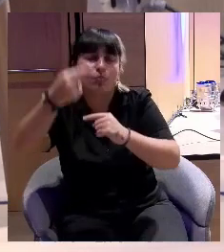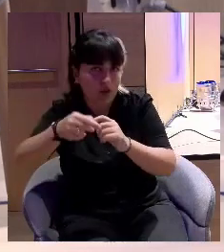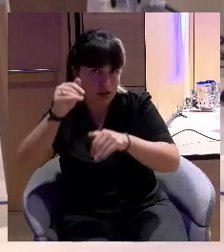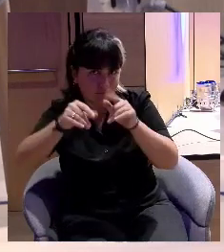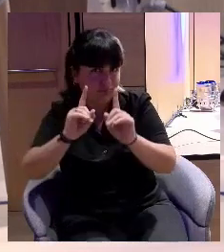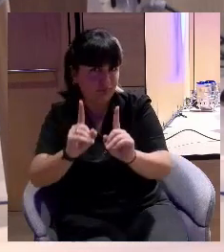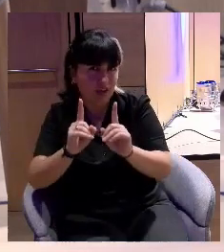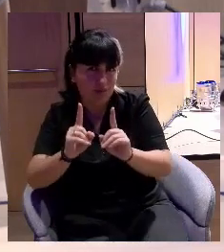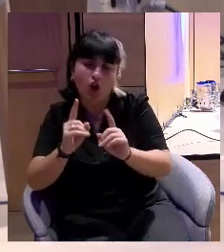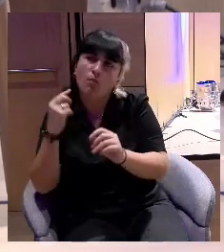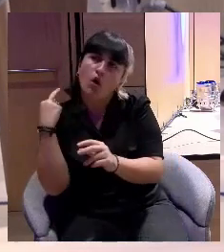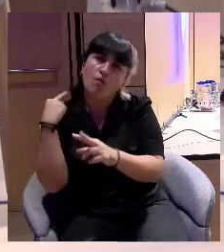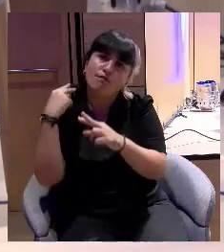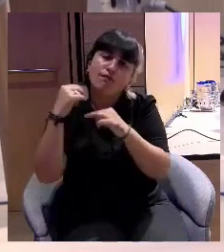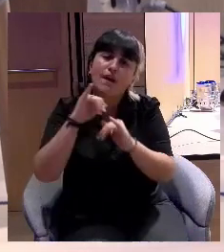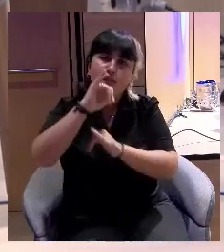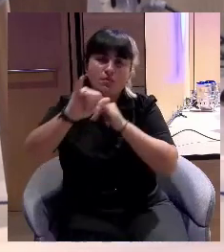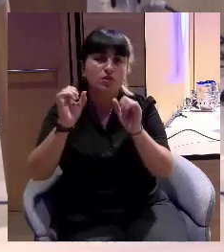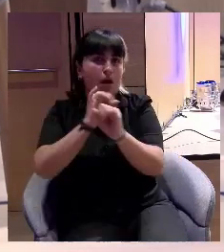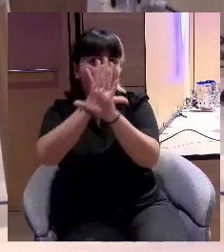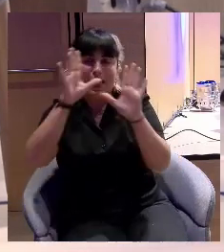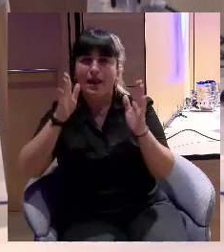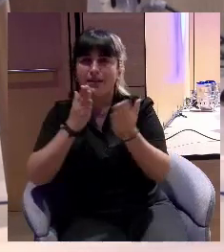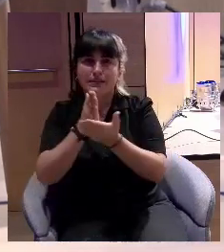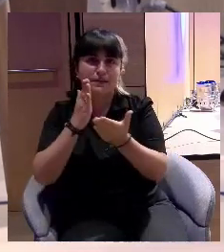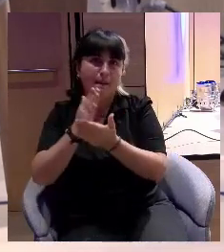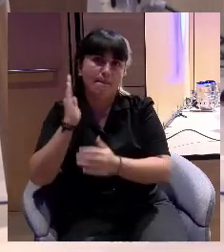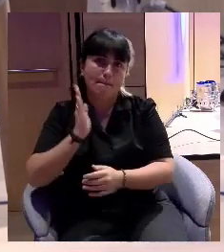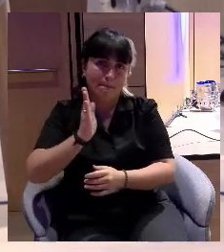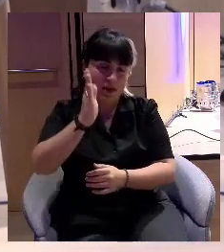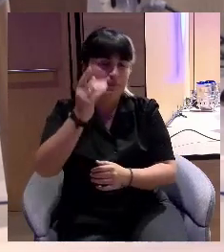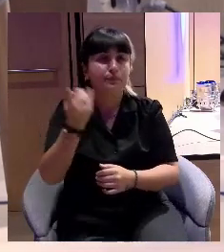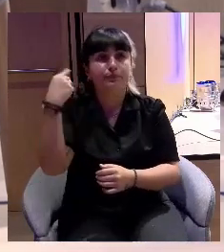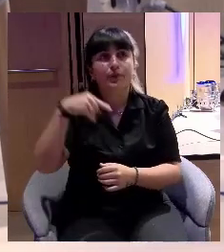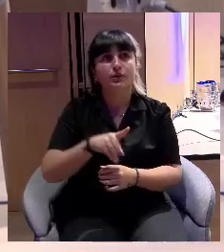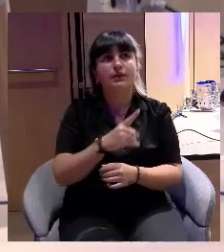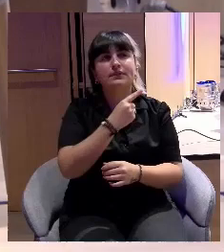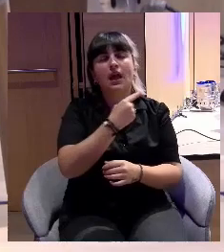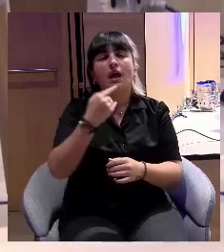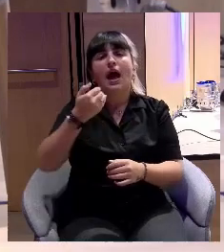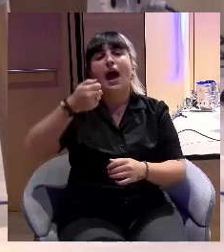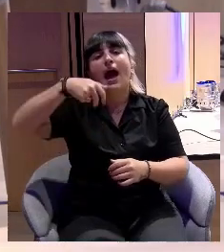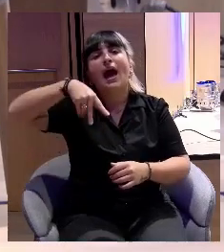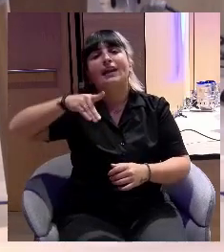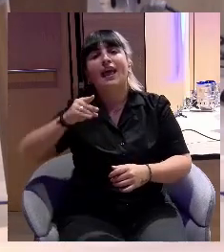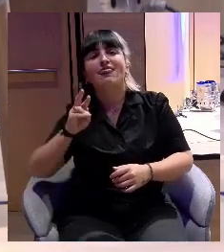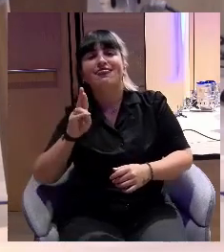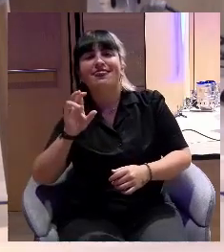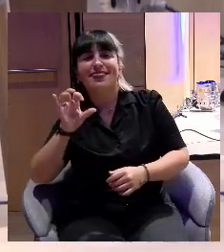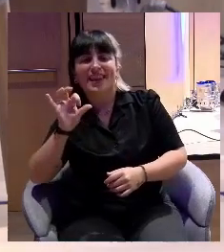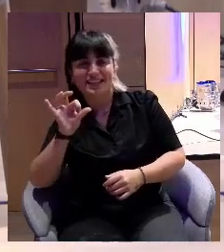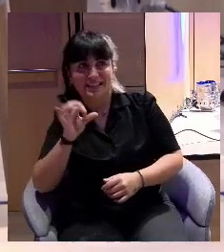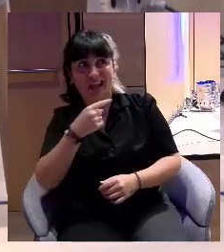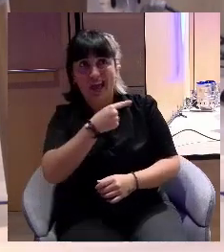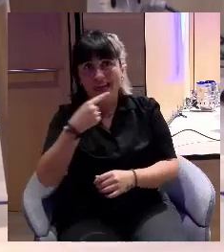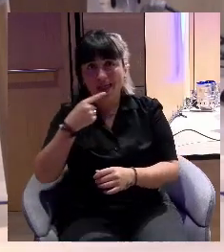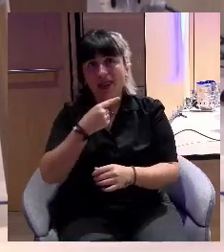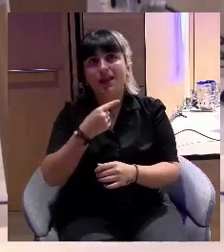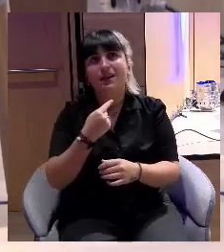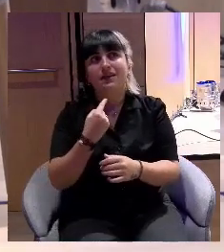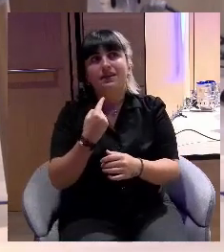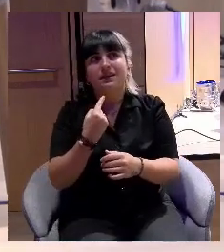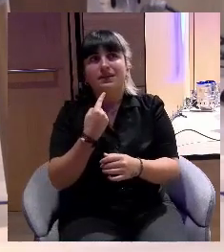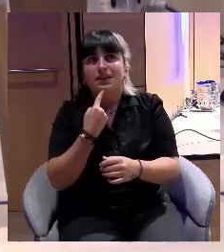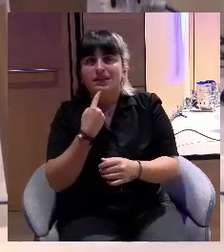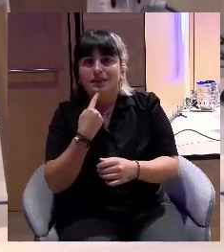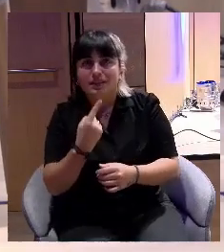que propone Andrés, que es como la reutilización de, tal vez, como